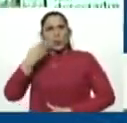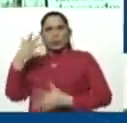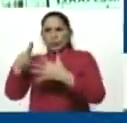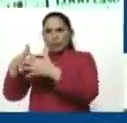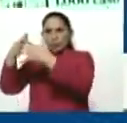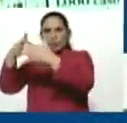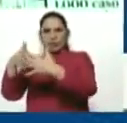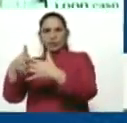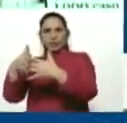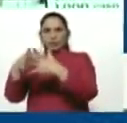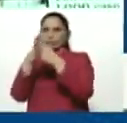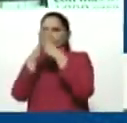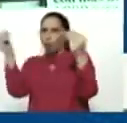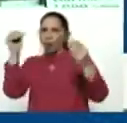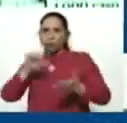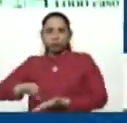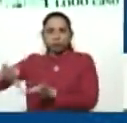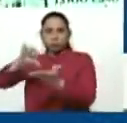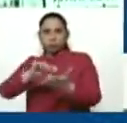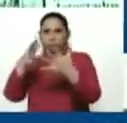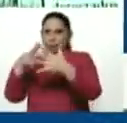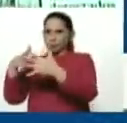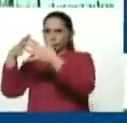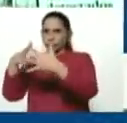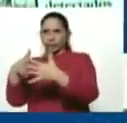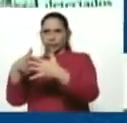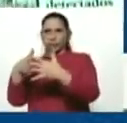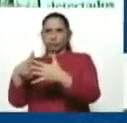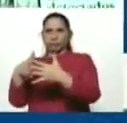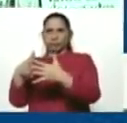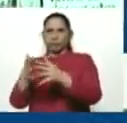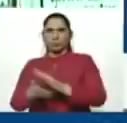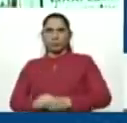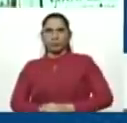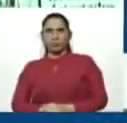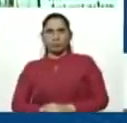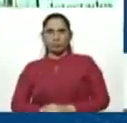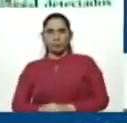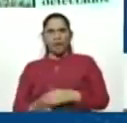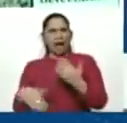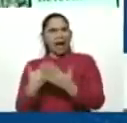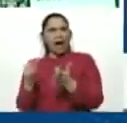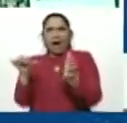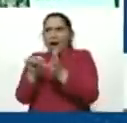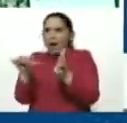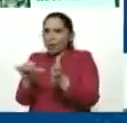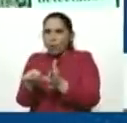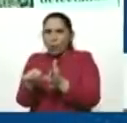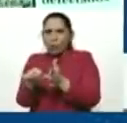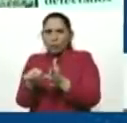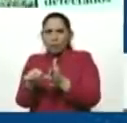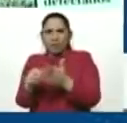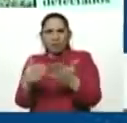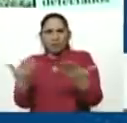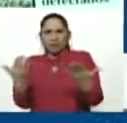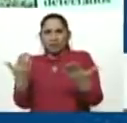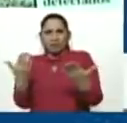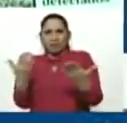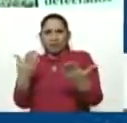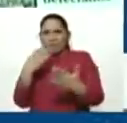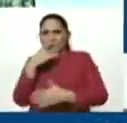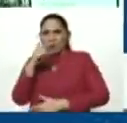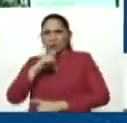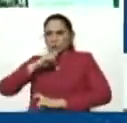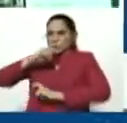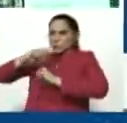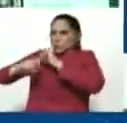estadounidense en todas las ciudades y estados de Estados Unidos? ¿Hasta dónde van a llevar su maduritis, su